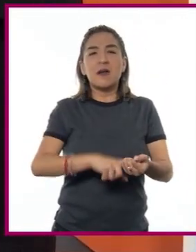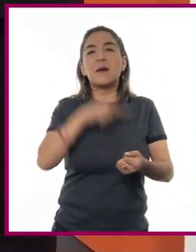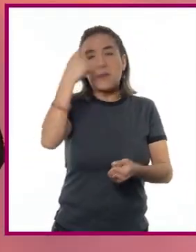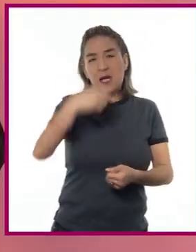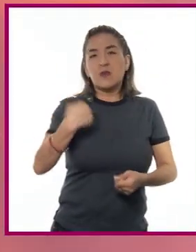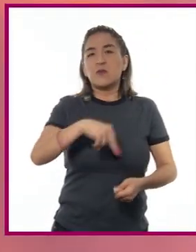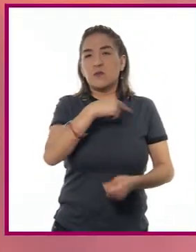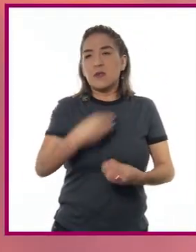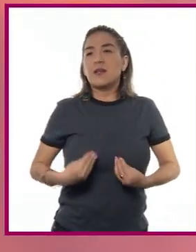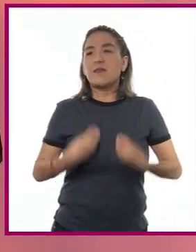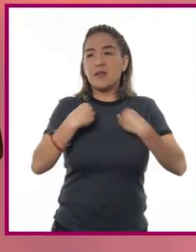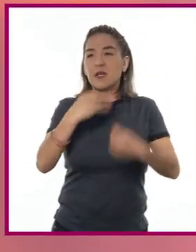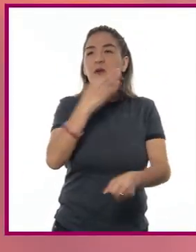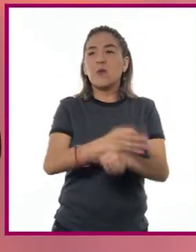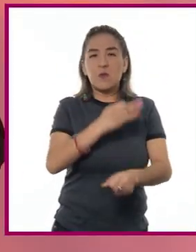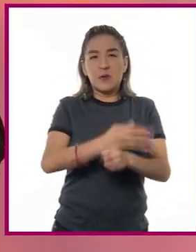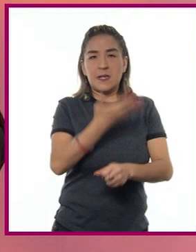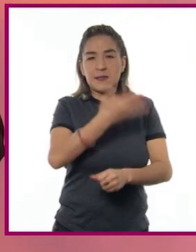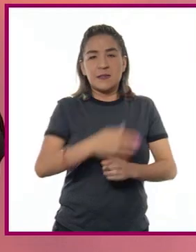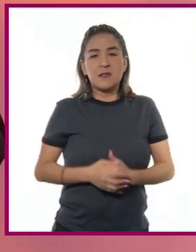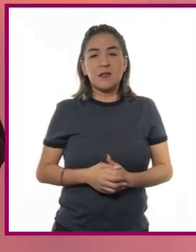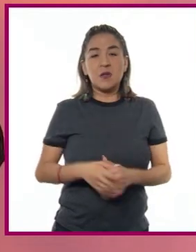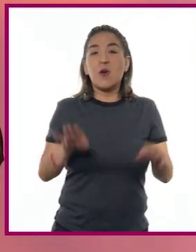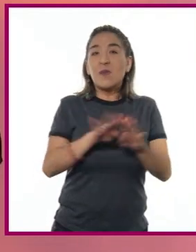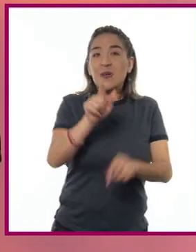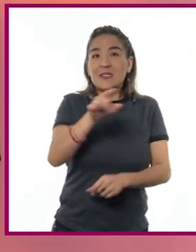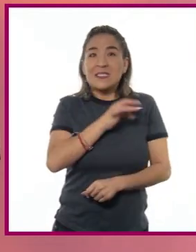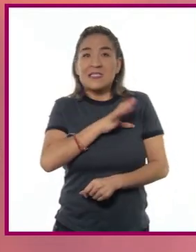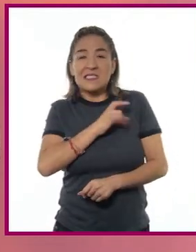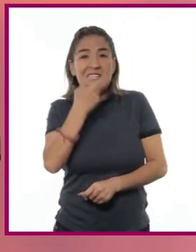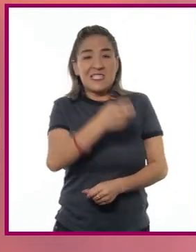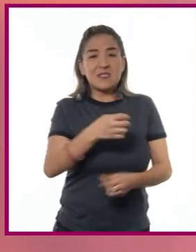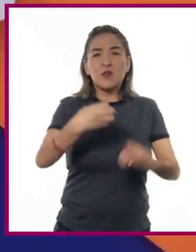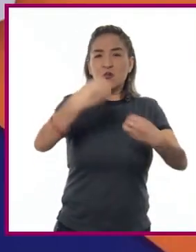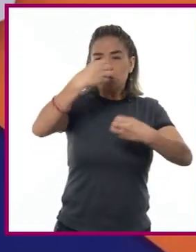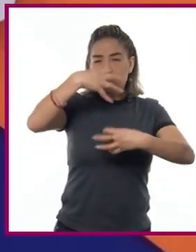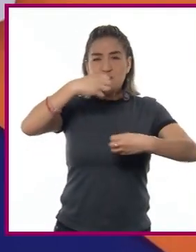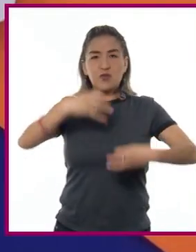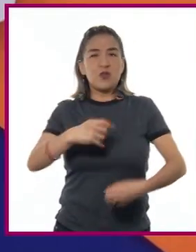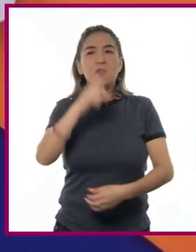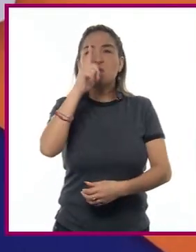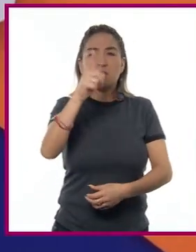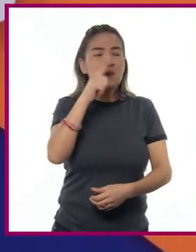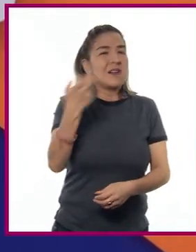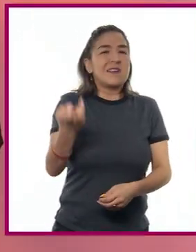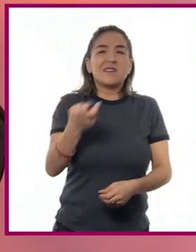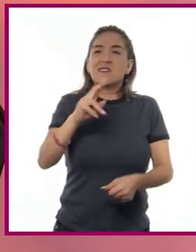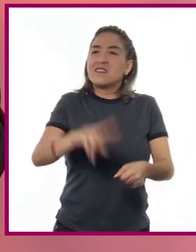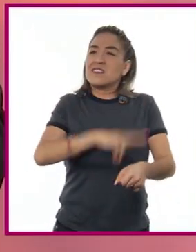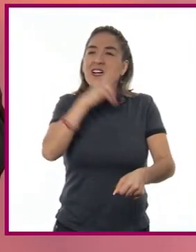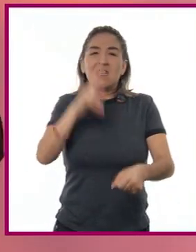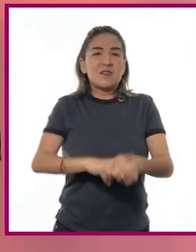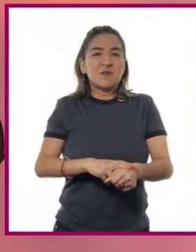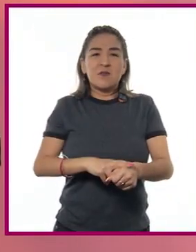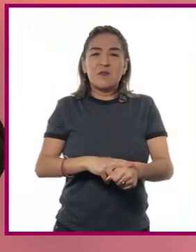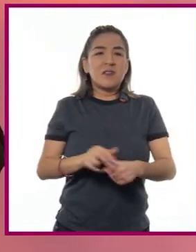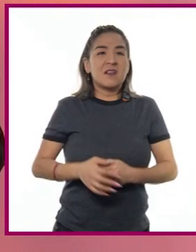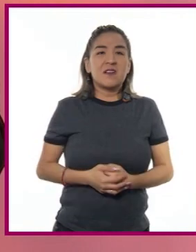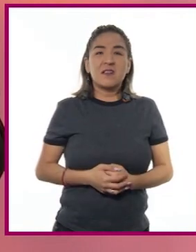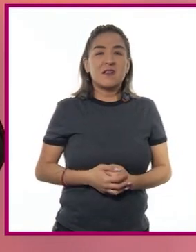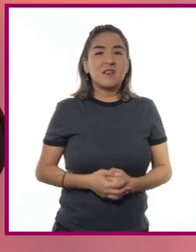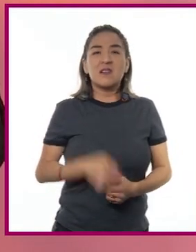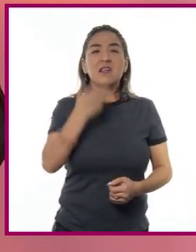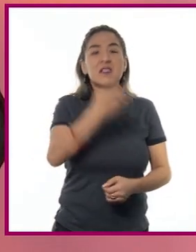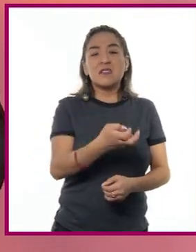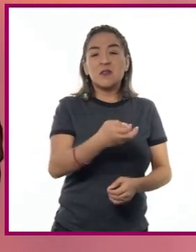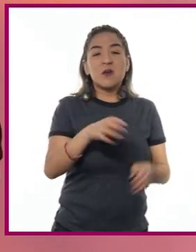vida. Entonces, no hay que temerle a la radiación. La radiación es natural. Sí. Y simple y